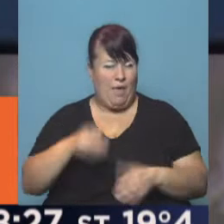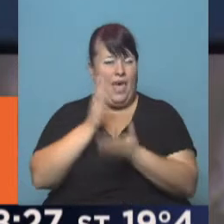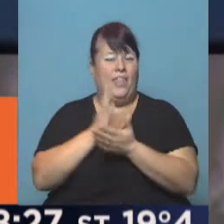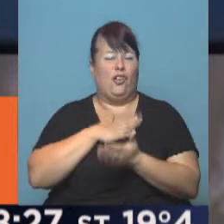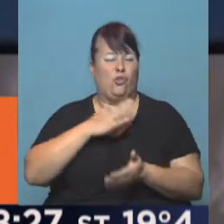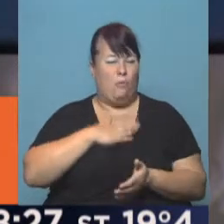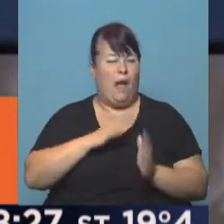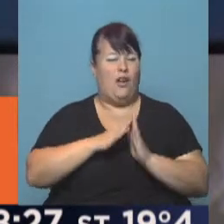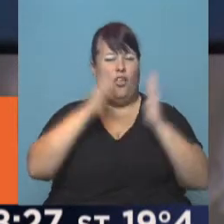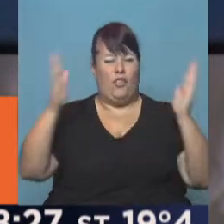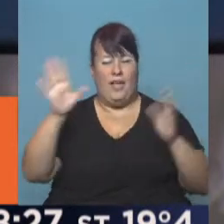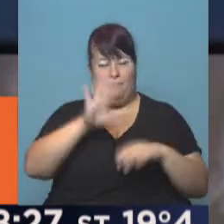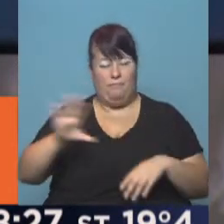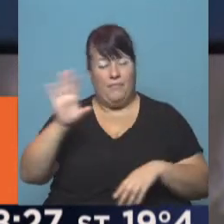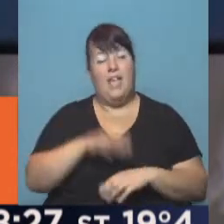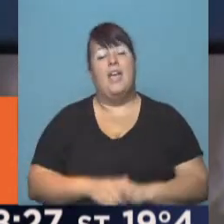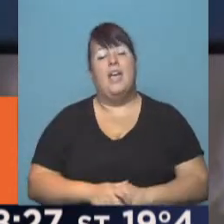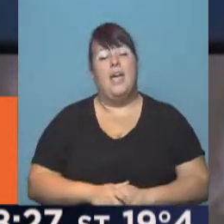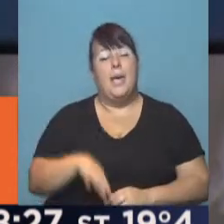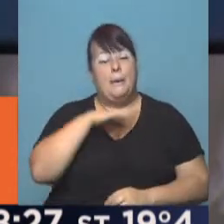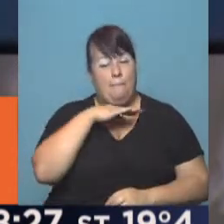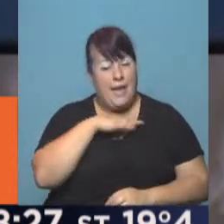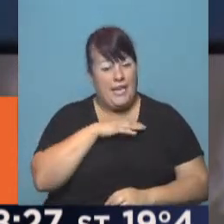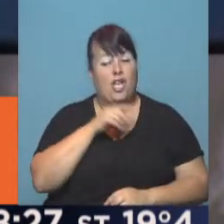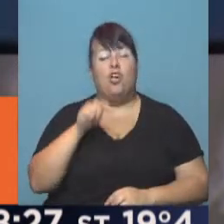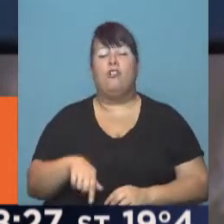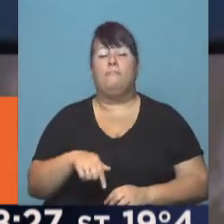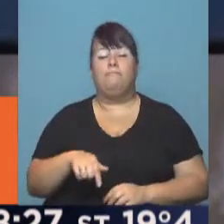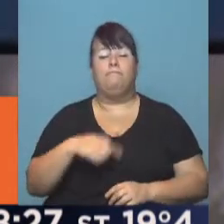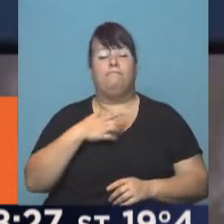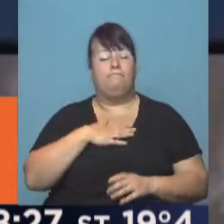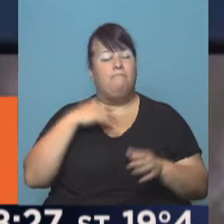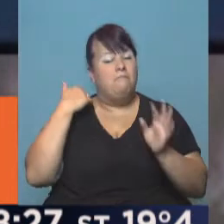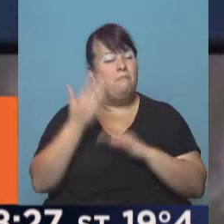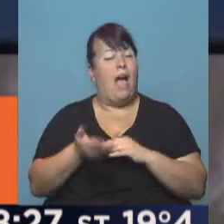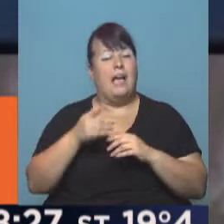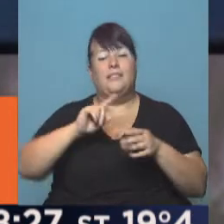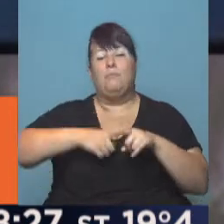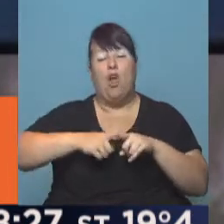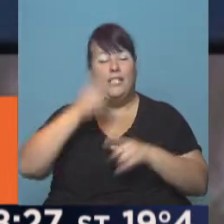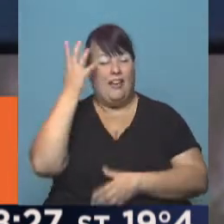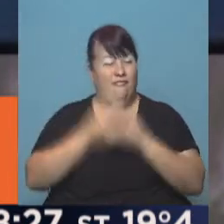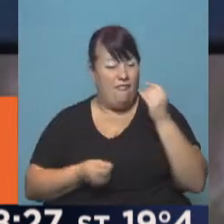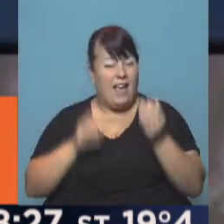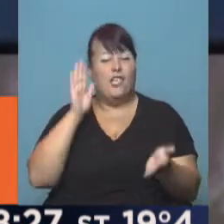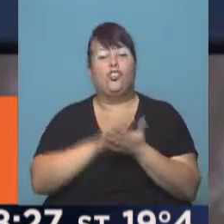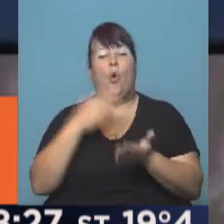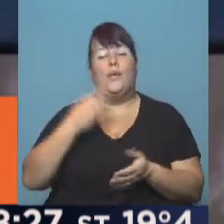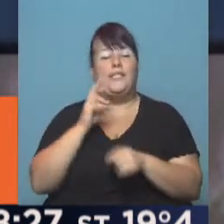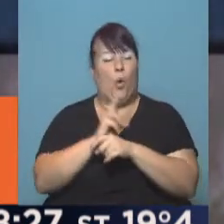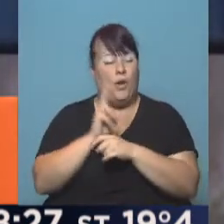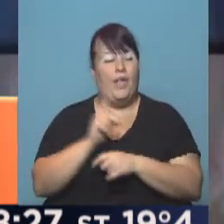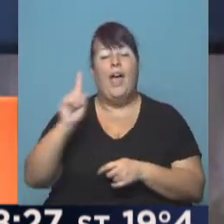derechos humanos en todo el hemisferio. En México se está viviendo la profundización de una política errónea en materia de seguridad